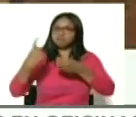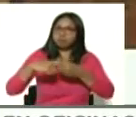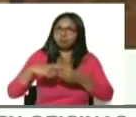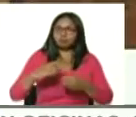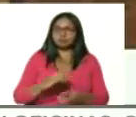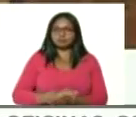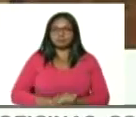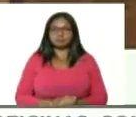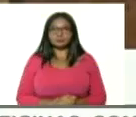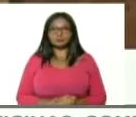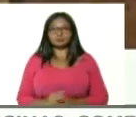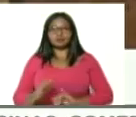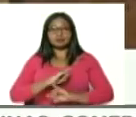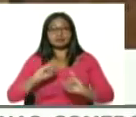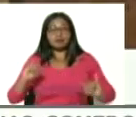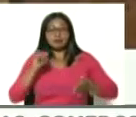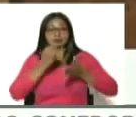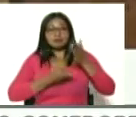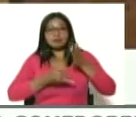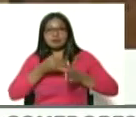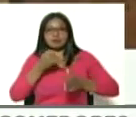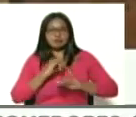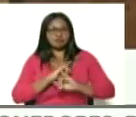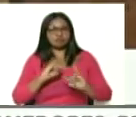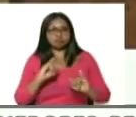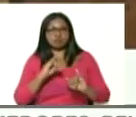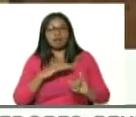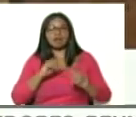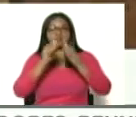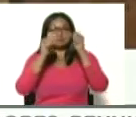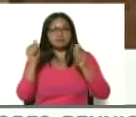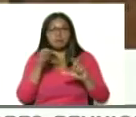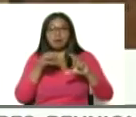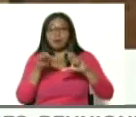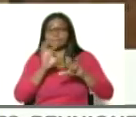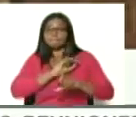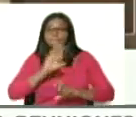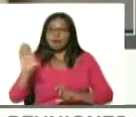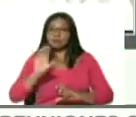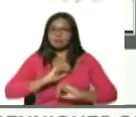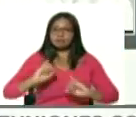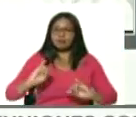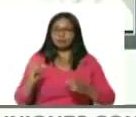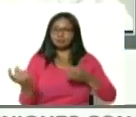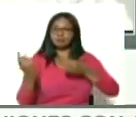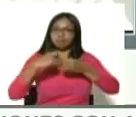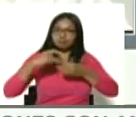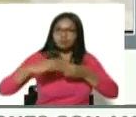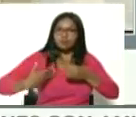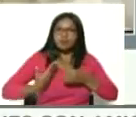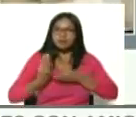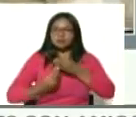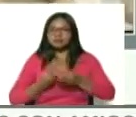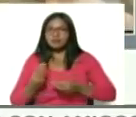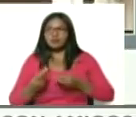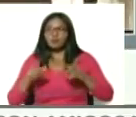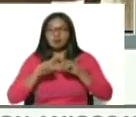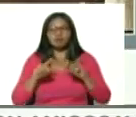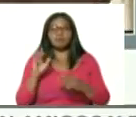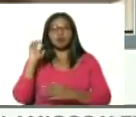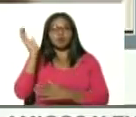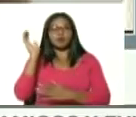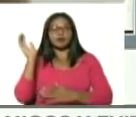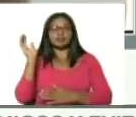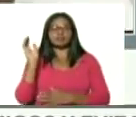ya registrados, inscritos en el sistema Patria para incorporarse a los capítulos del